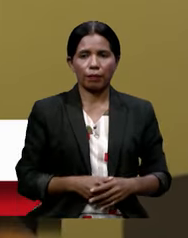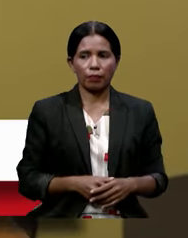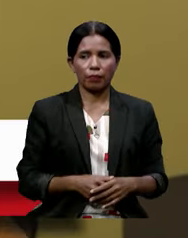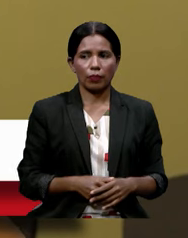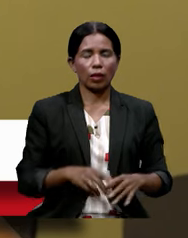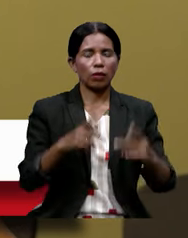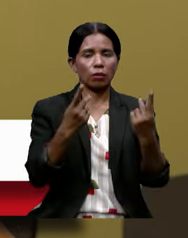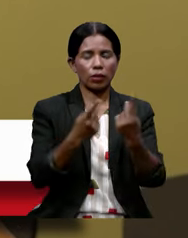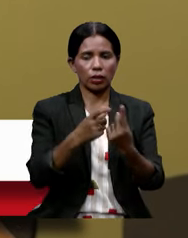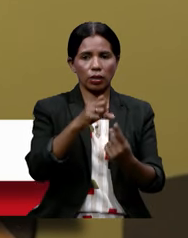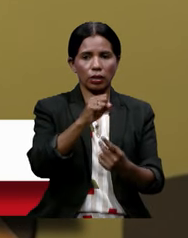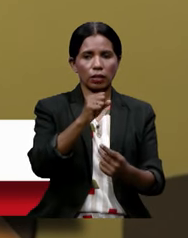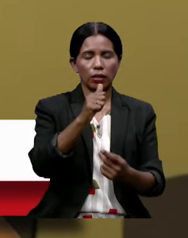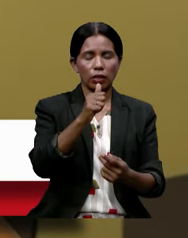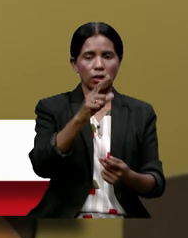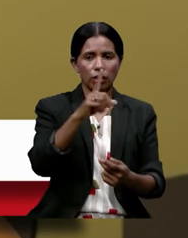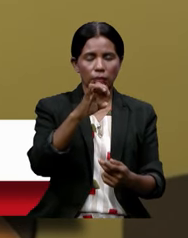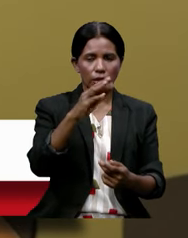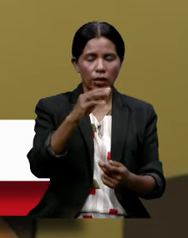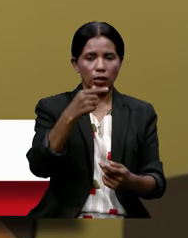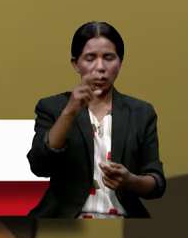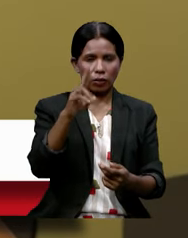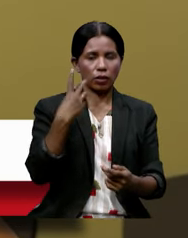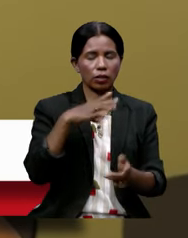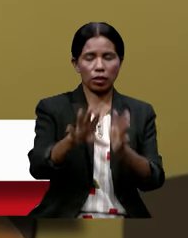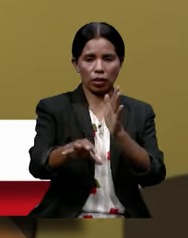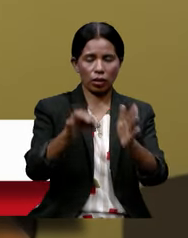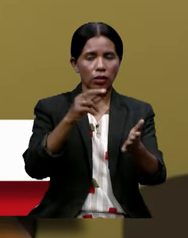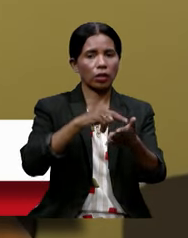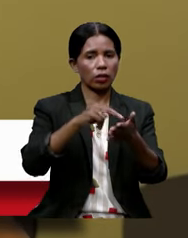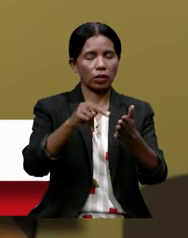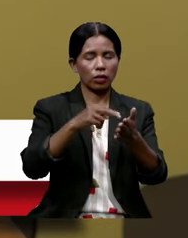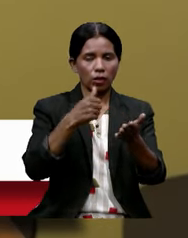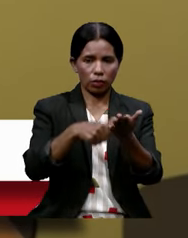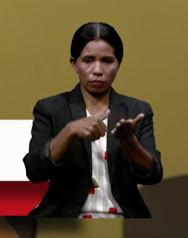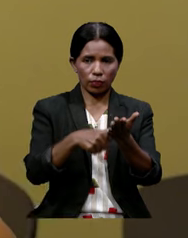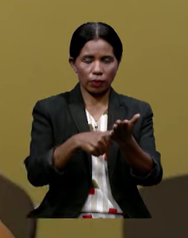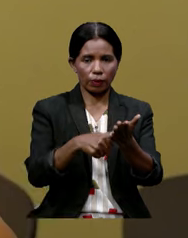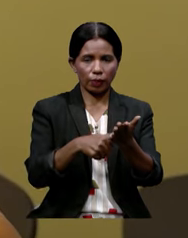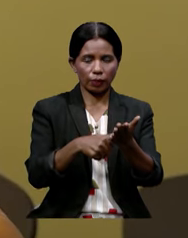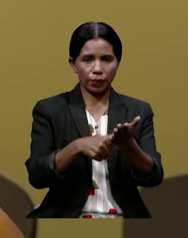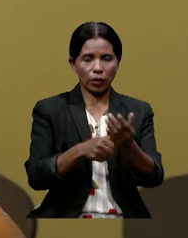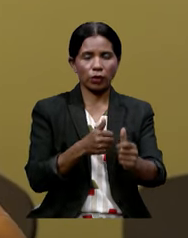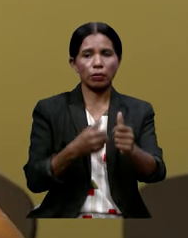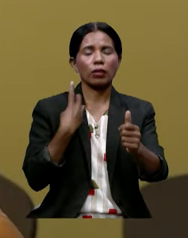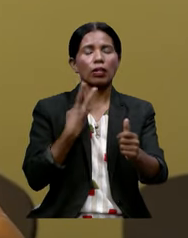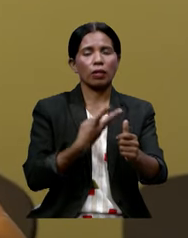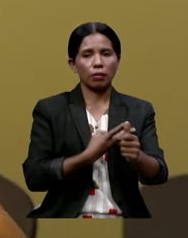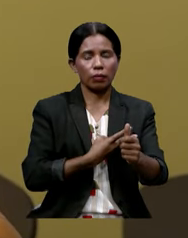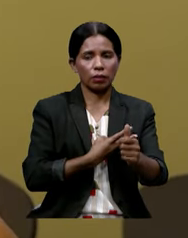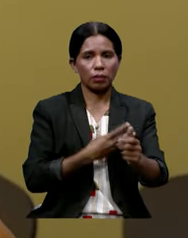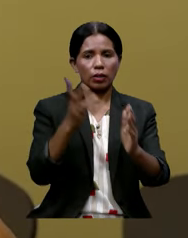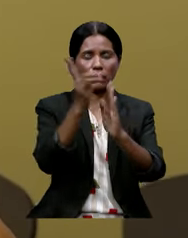kompanya Salimago hatama moruk ita esta nota informativa kata tuida minha